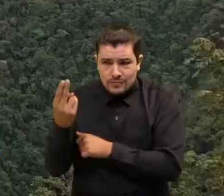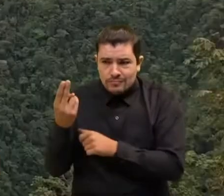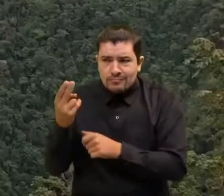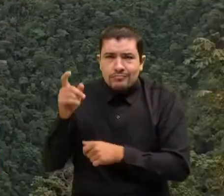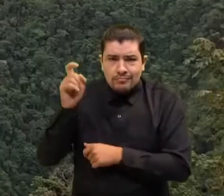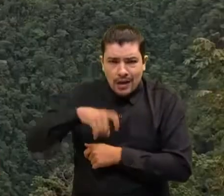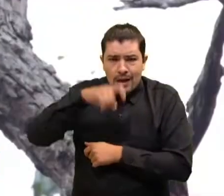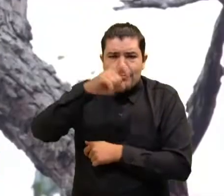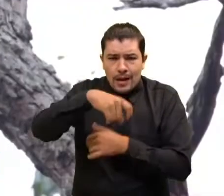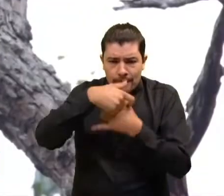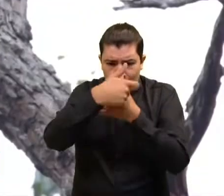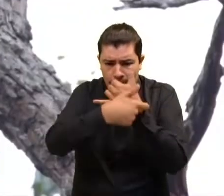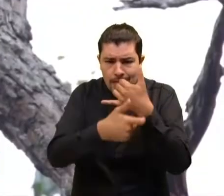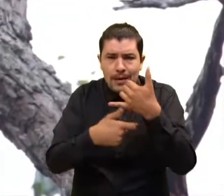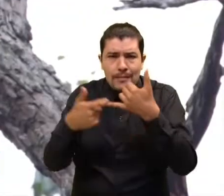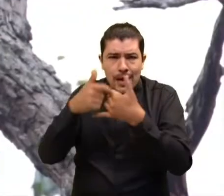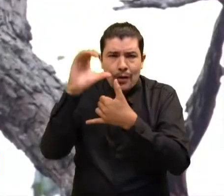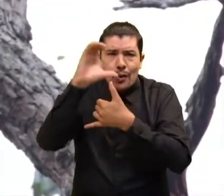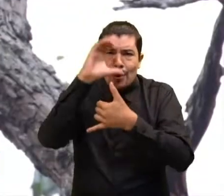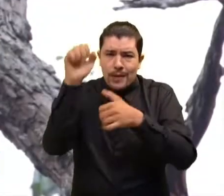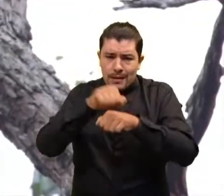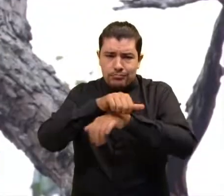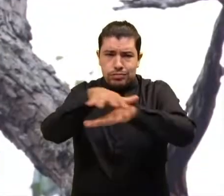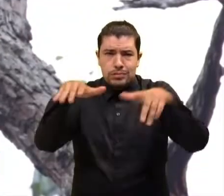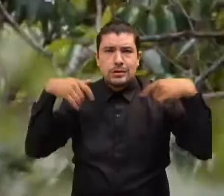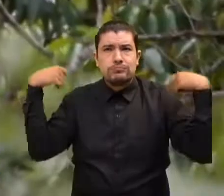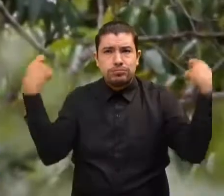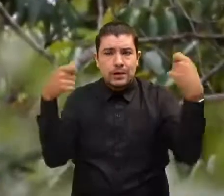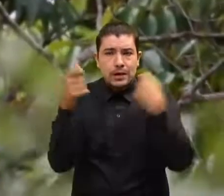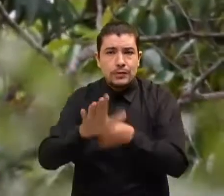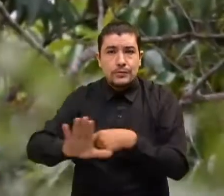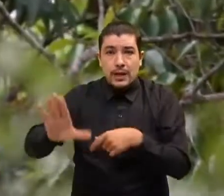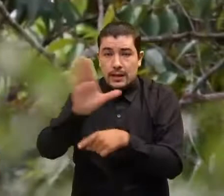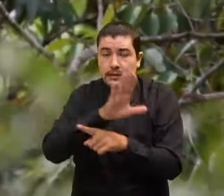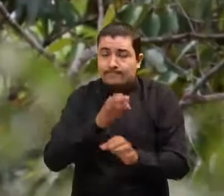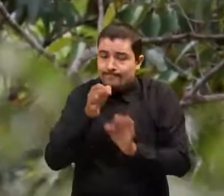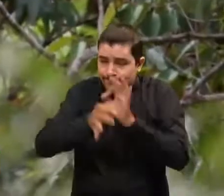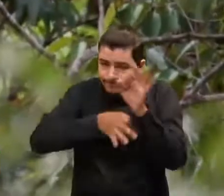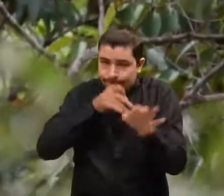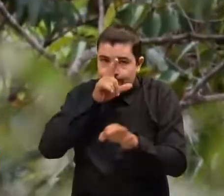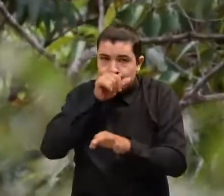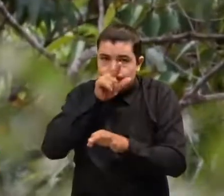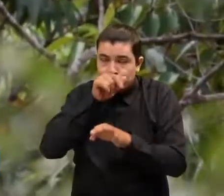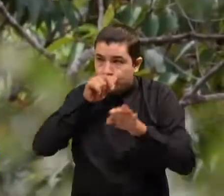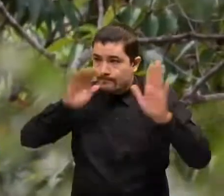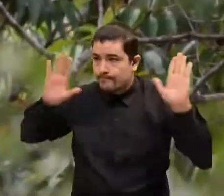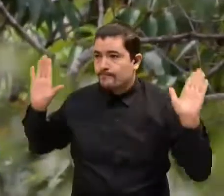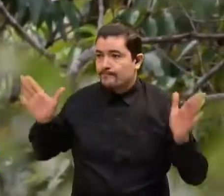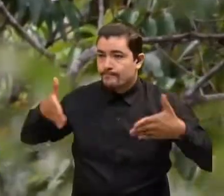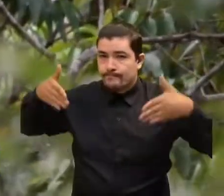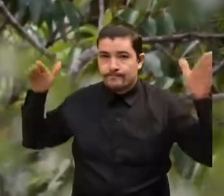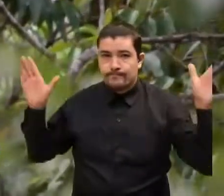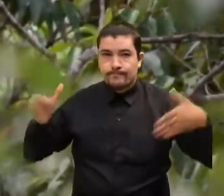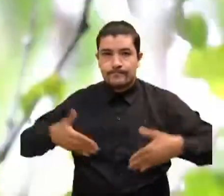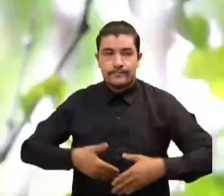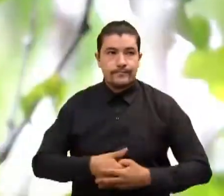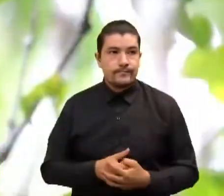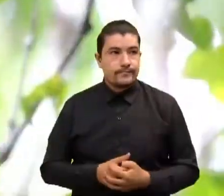la importancia del cuidado de las aves a través de la fotografía y la biodiversidad de la avifauna colombiana.